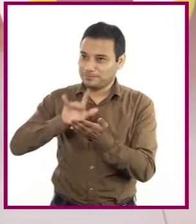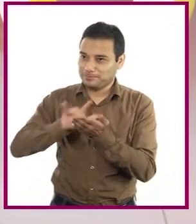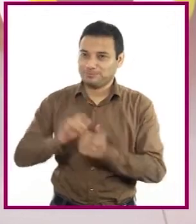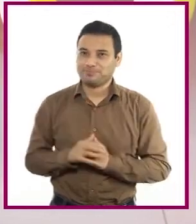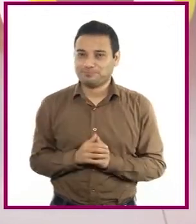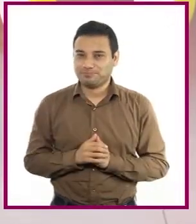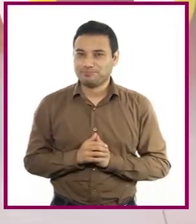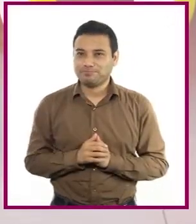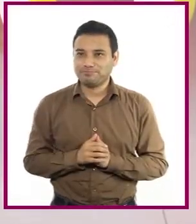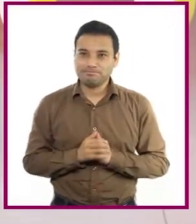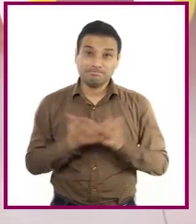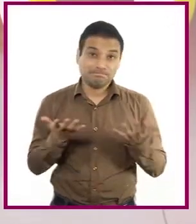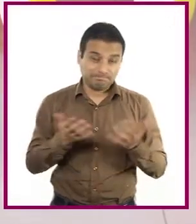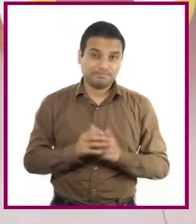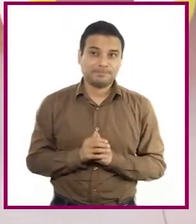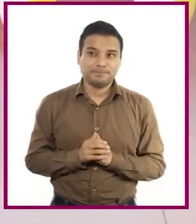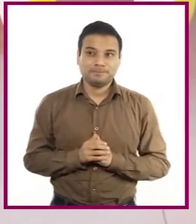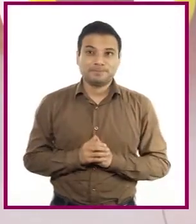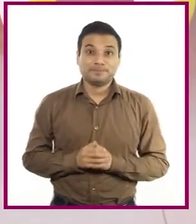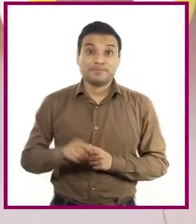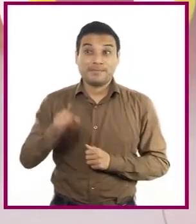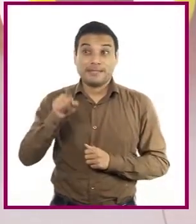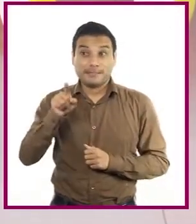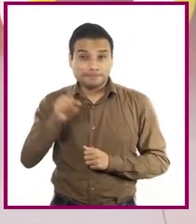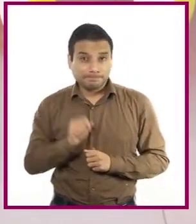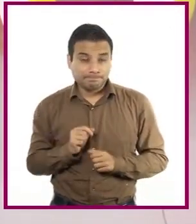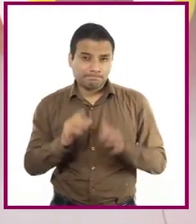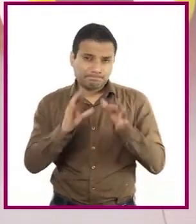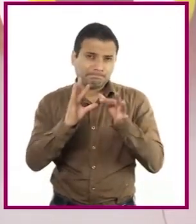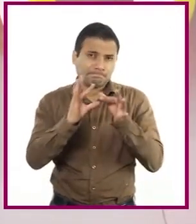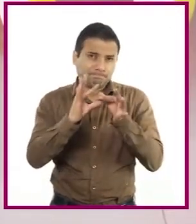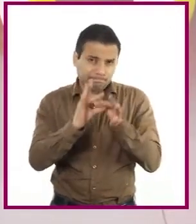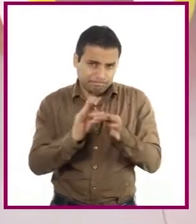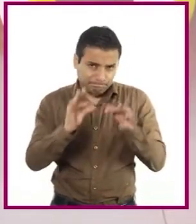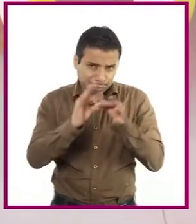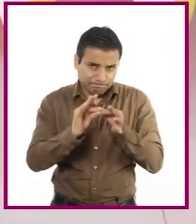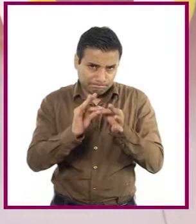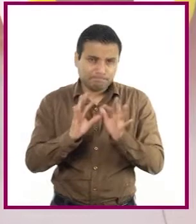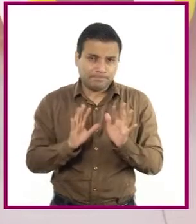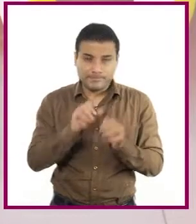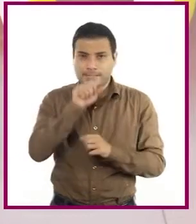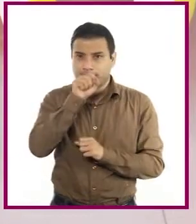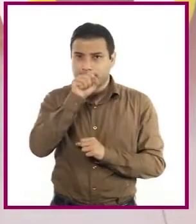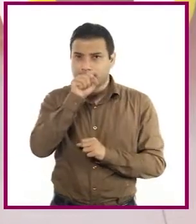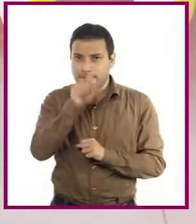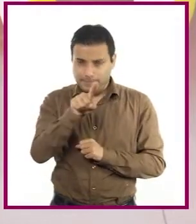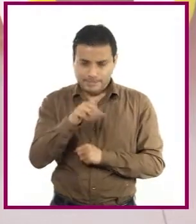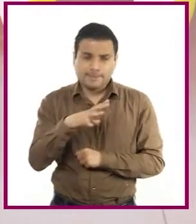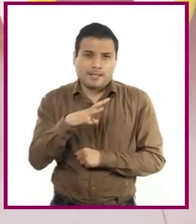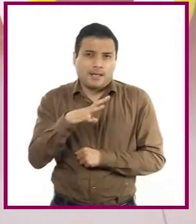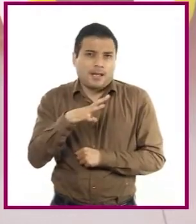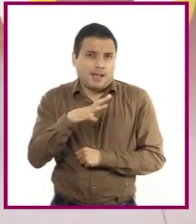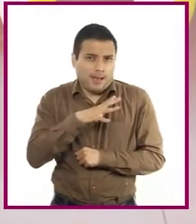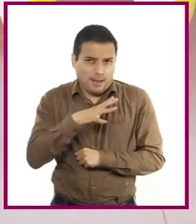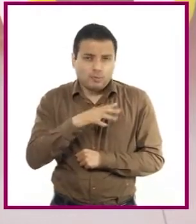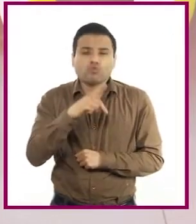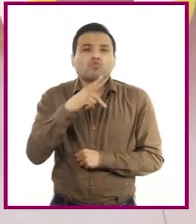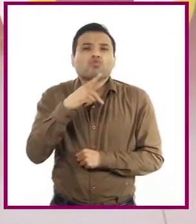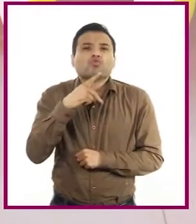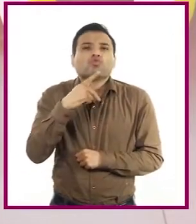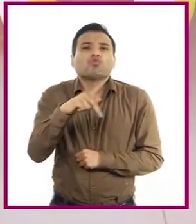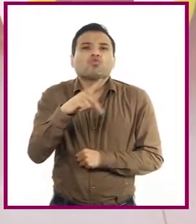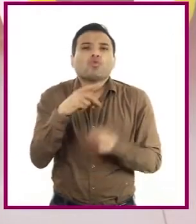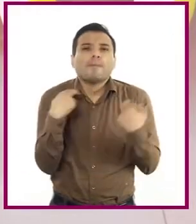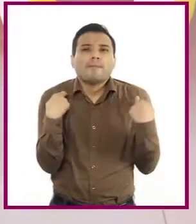la presentación que usted ha preparado, hay maestras y maestros que brindan retroalimentación a distancia para que ustedes aprendan